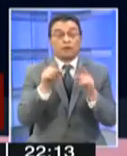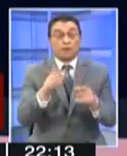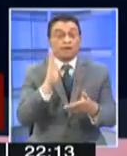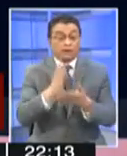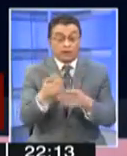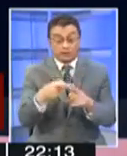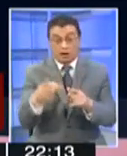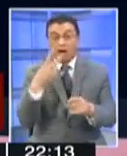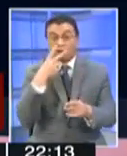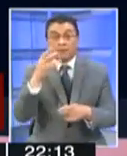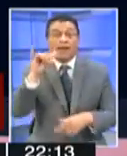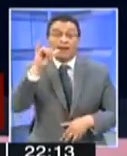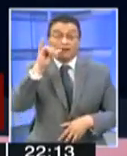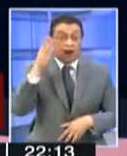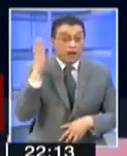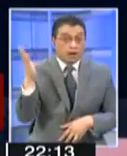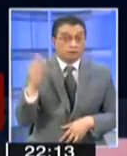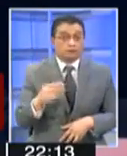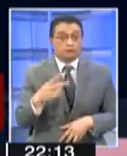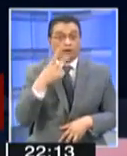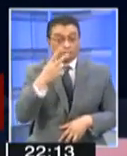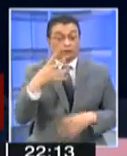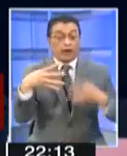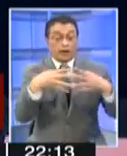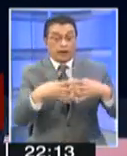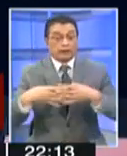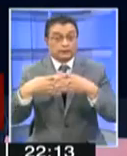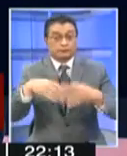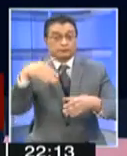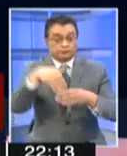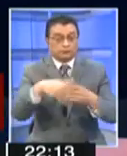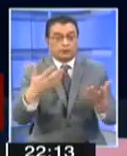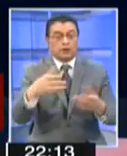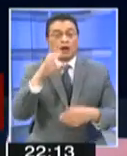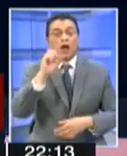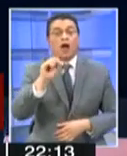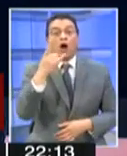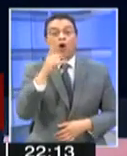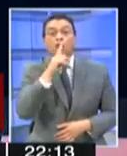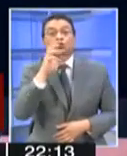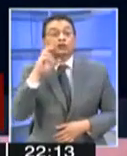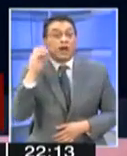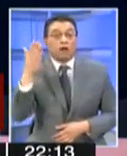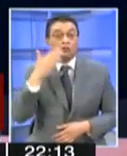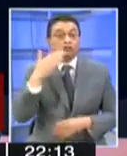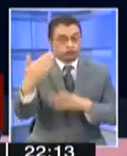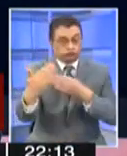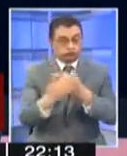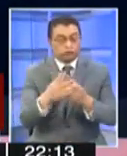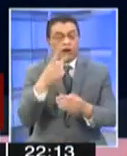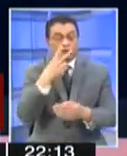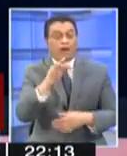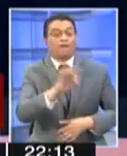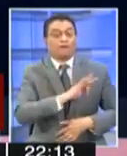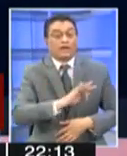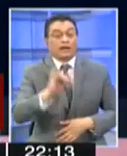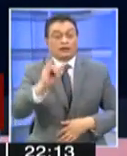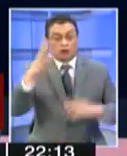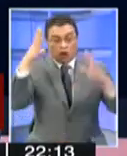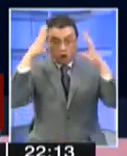semana en Italia, lo vimos en la elección en Estados Unidos, en Austria, probablemente lo vamos a ver en Francia y